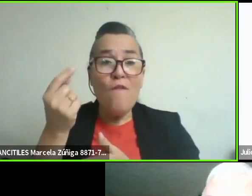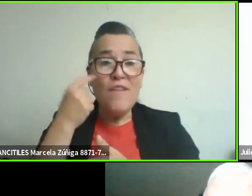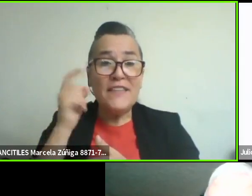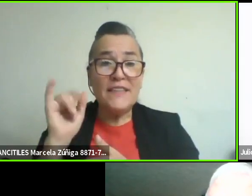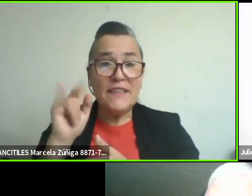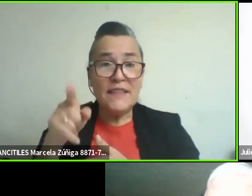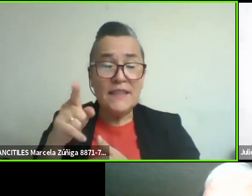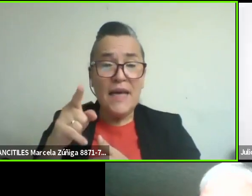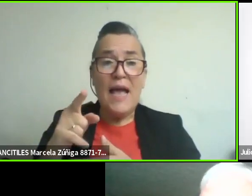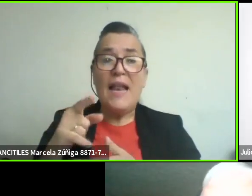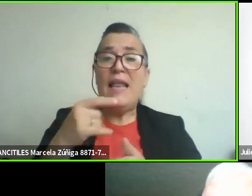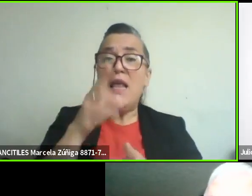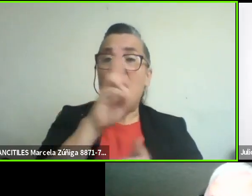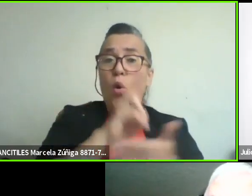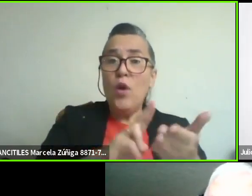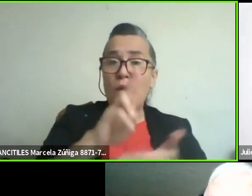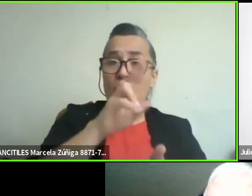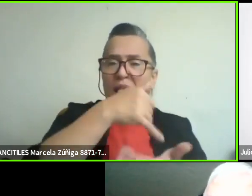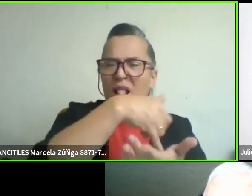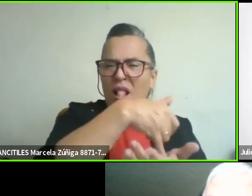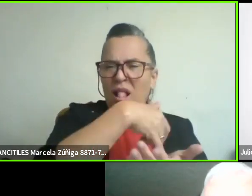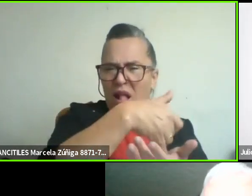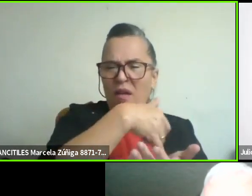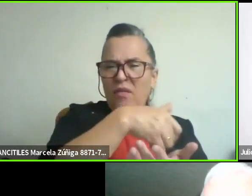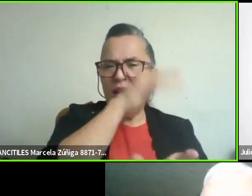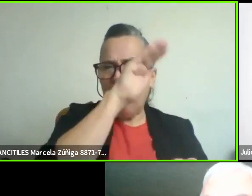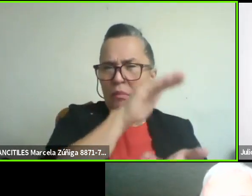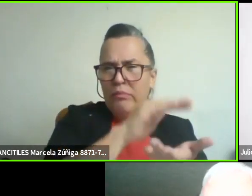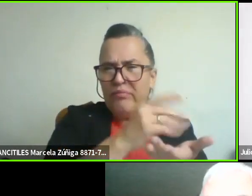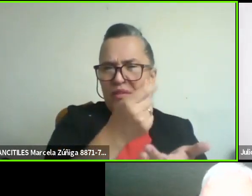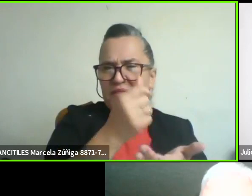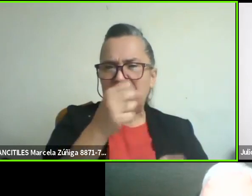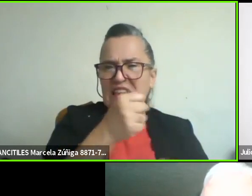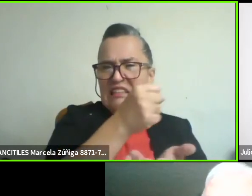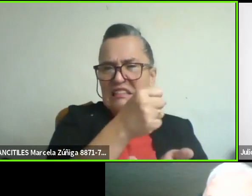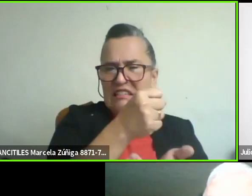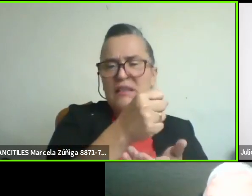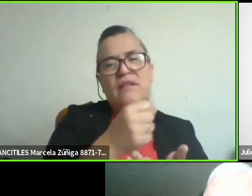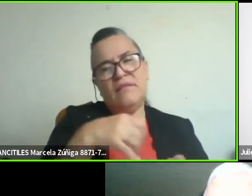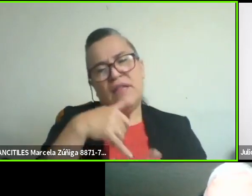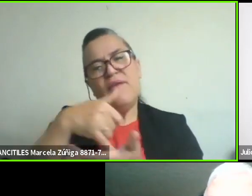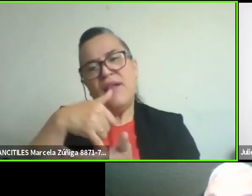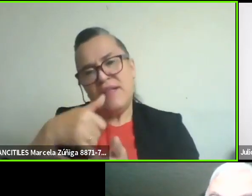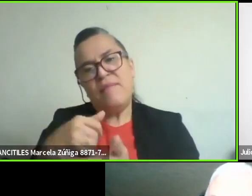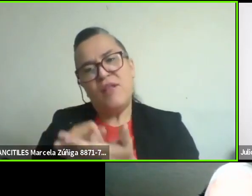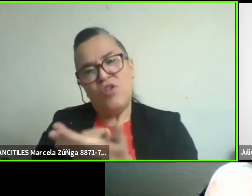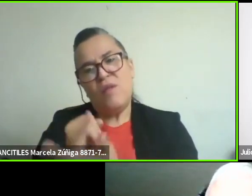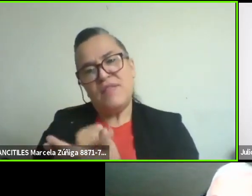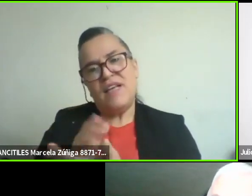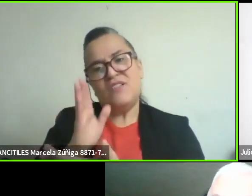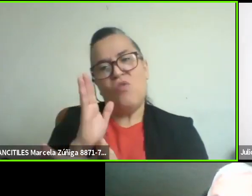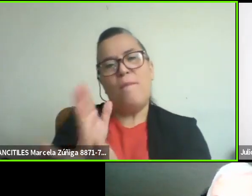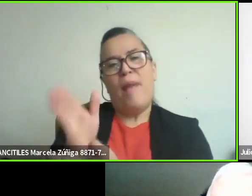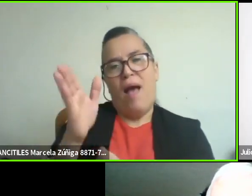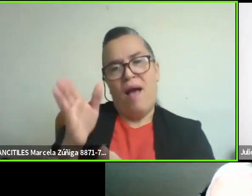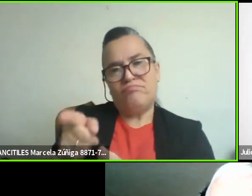financiamiento de las universidades públicas en este caso obviamente repercute en un debilitamiento de la investigación nuevamente aquí esto requiere de